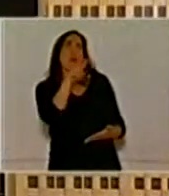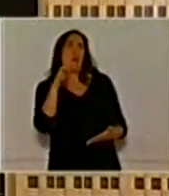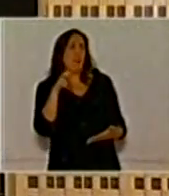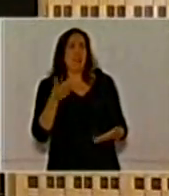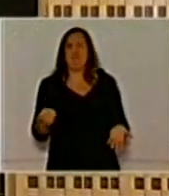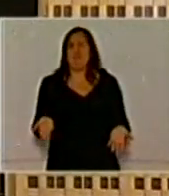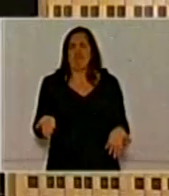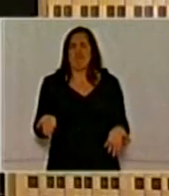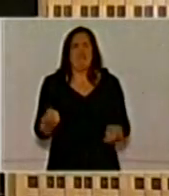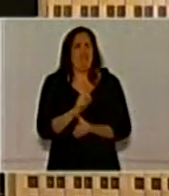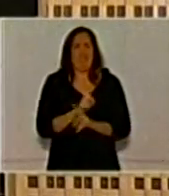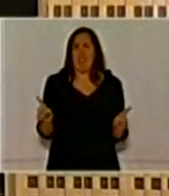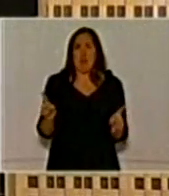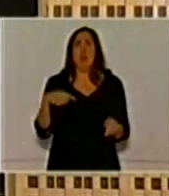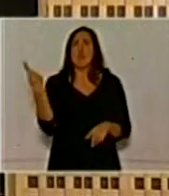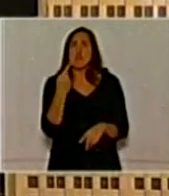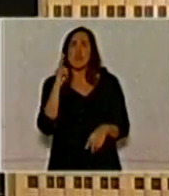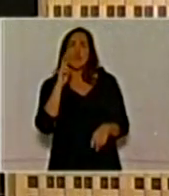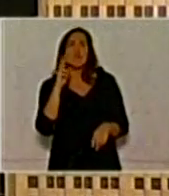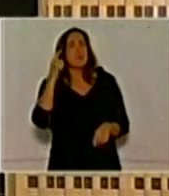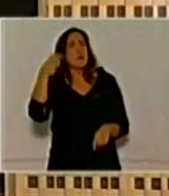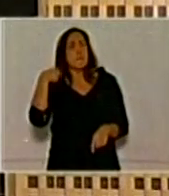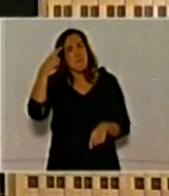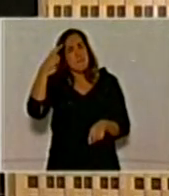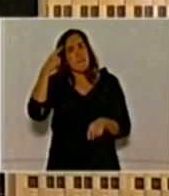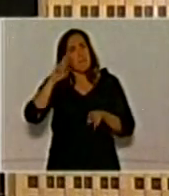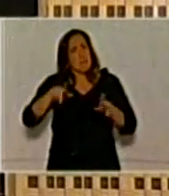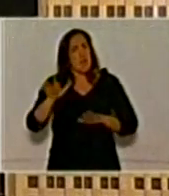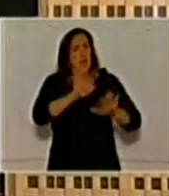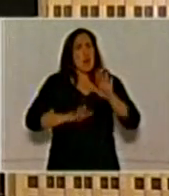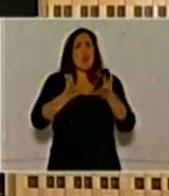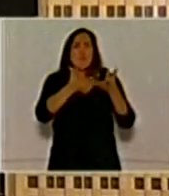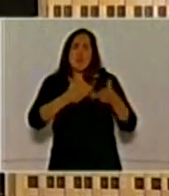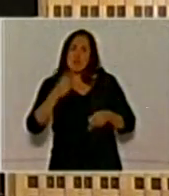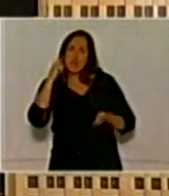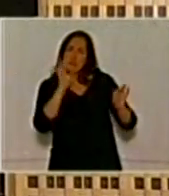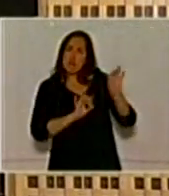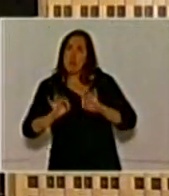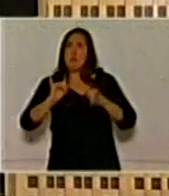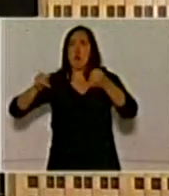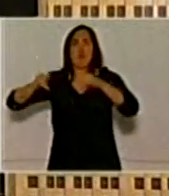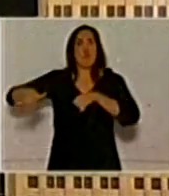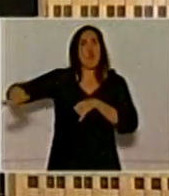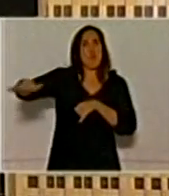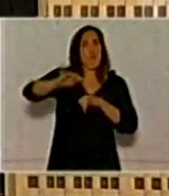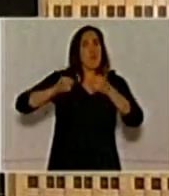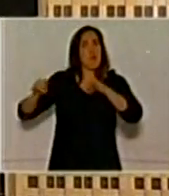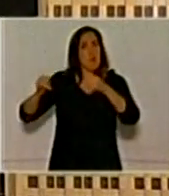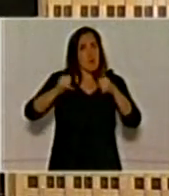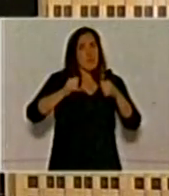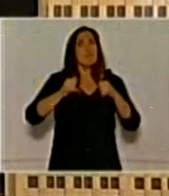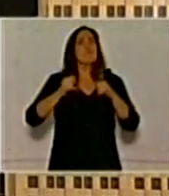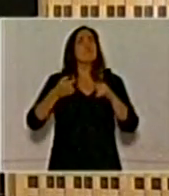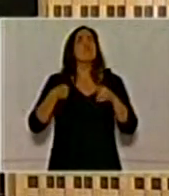asignación. Al contrario, estamos pensando también y tenemos algunos proyectos con la juventud para abordar el problema